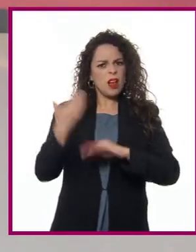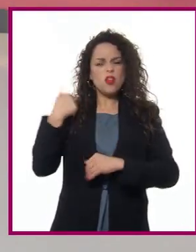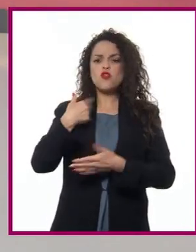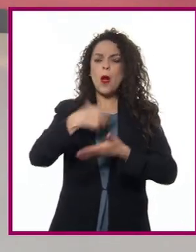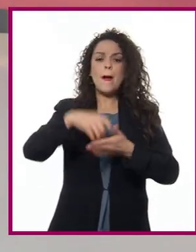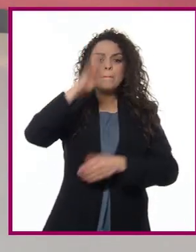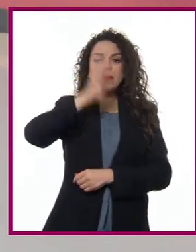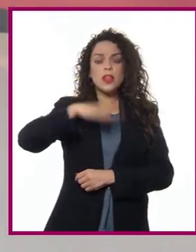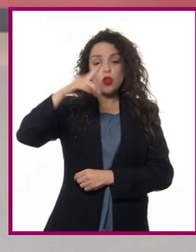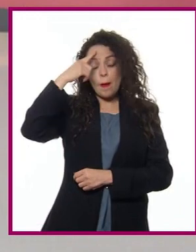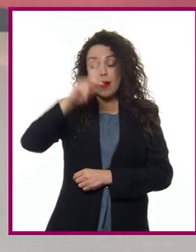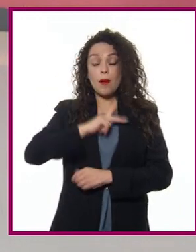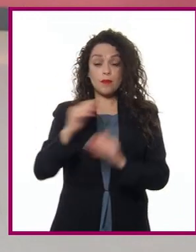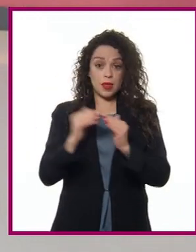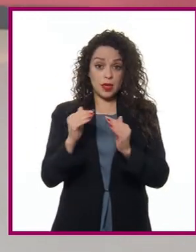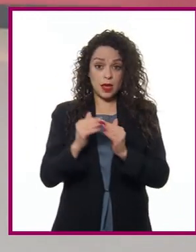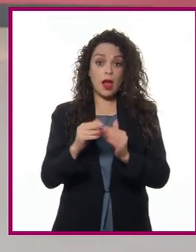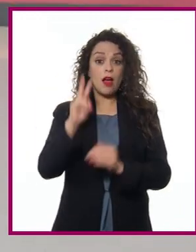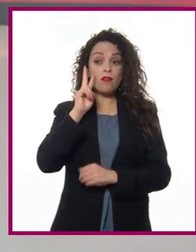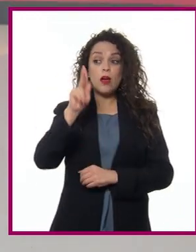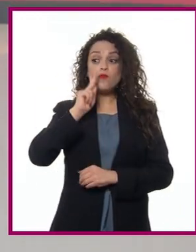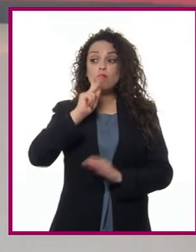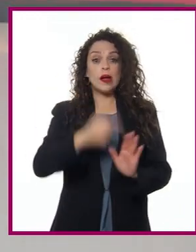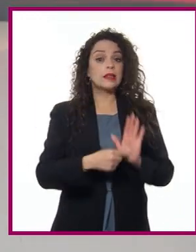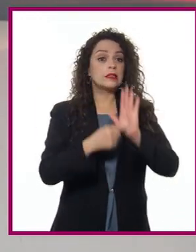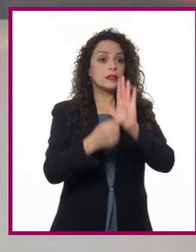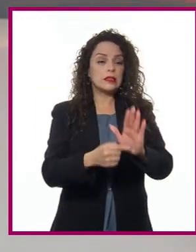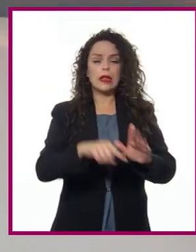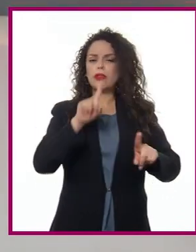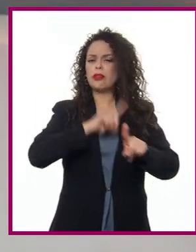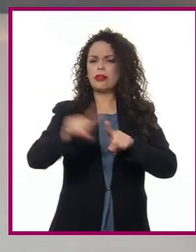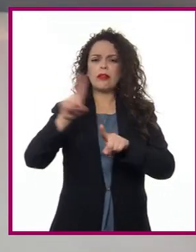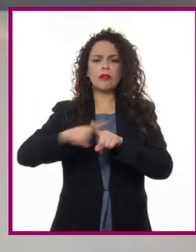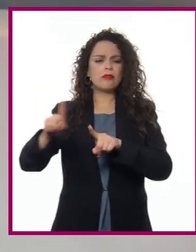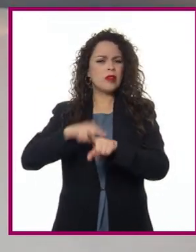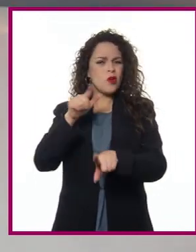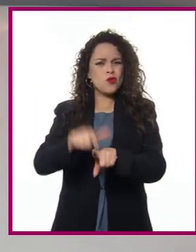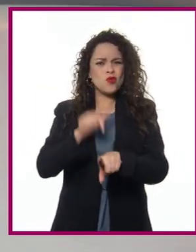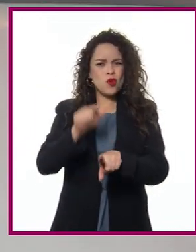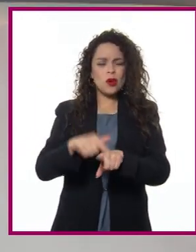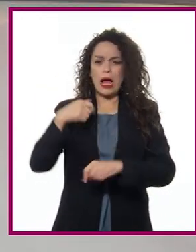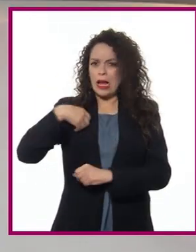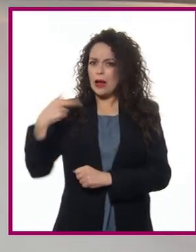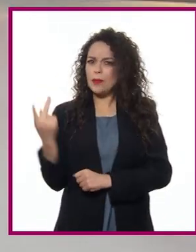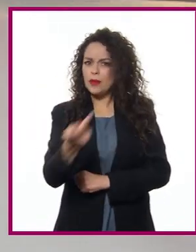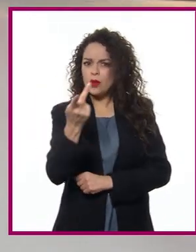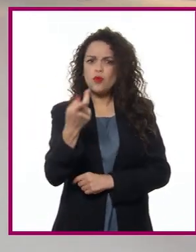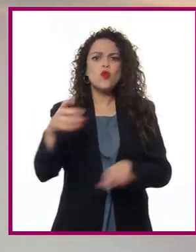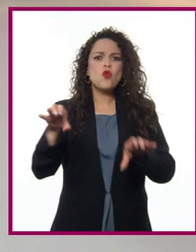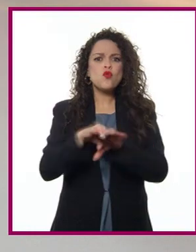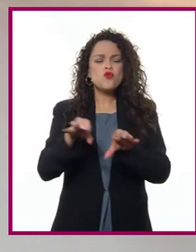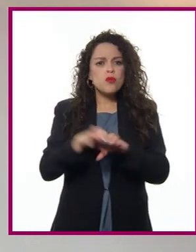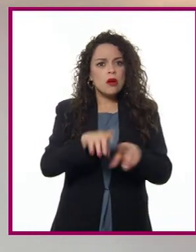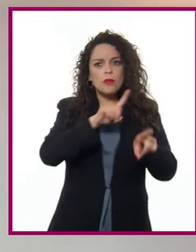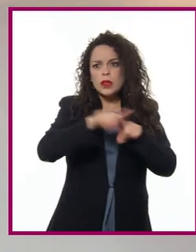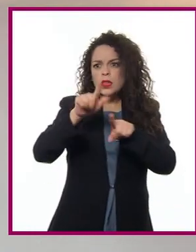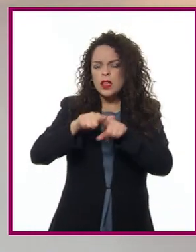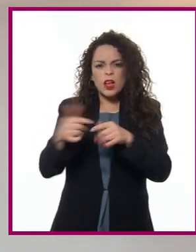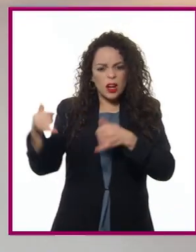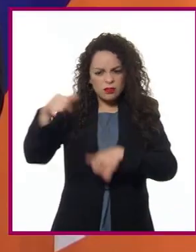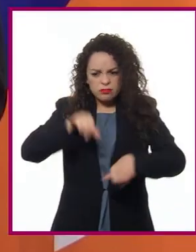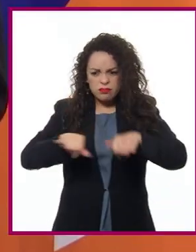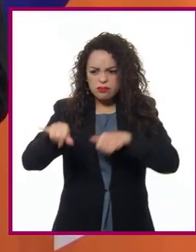y me enseñaron un muestrario de colores muy amplio. Le pregunté a la persona que nos atendía cómo preparan tanta variedad de